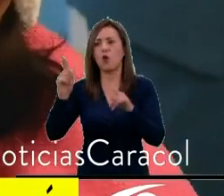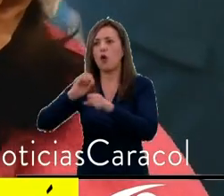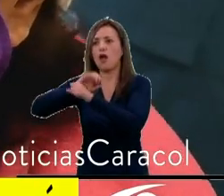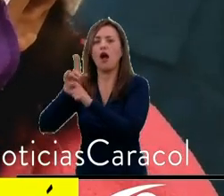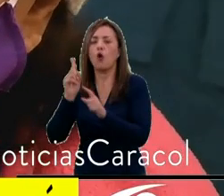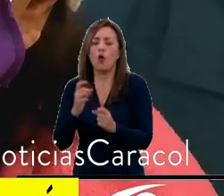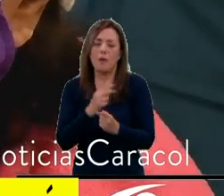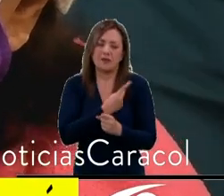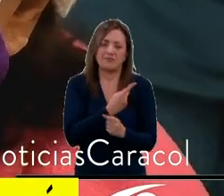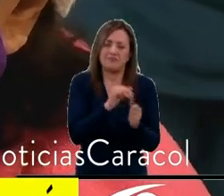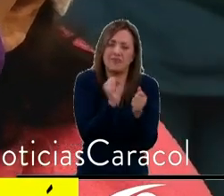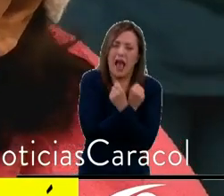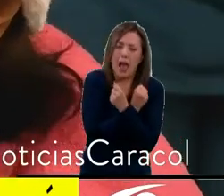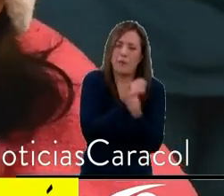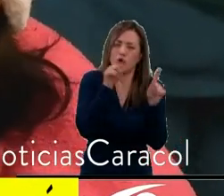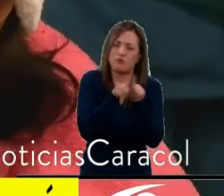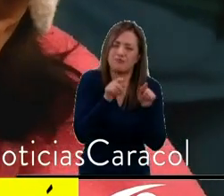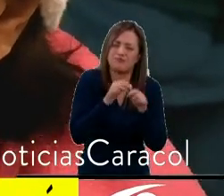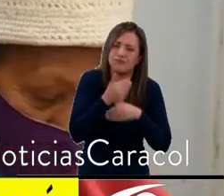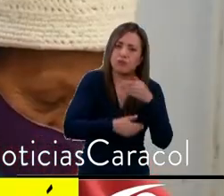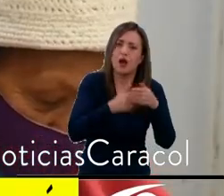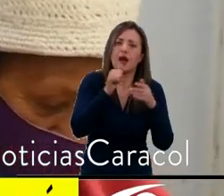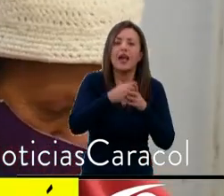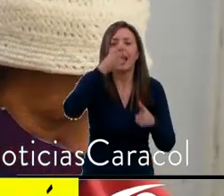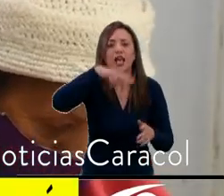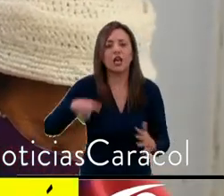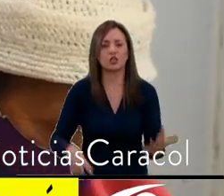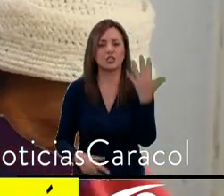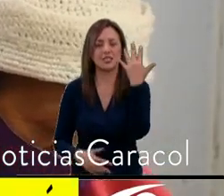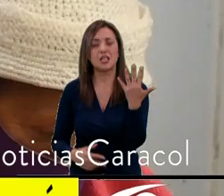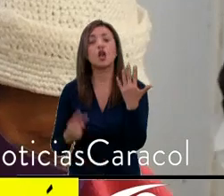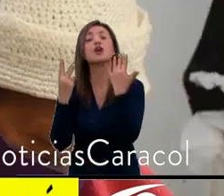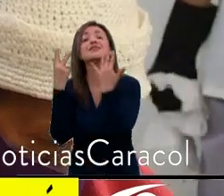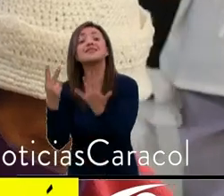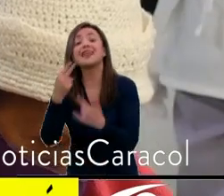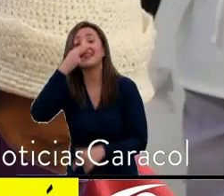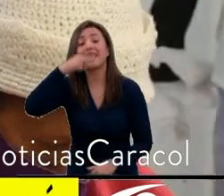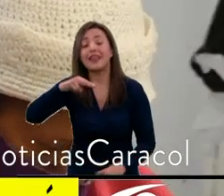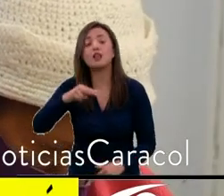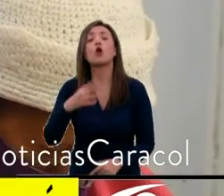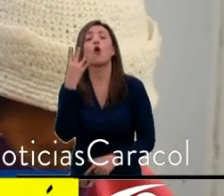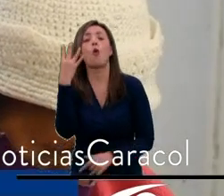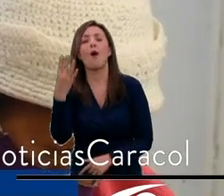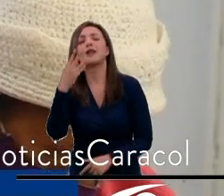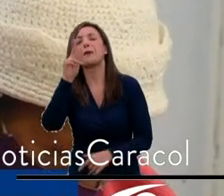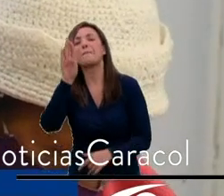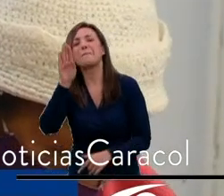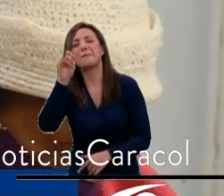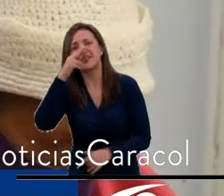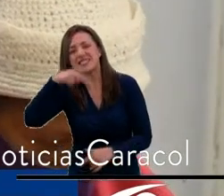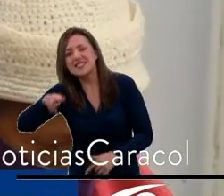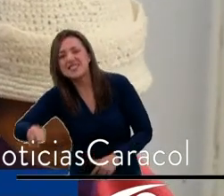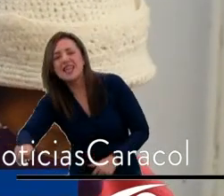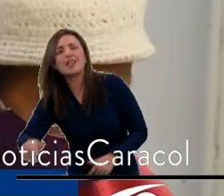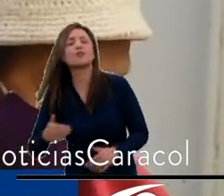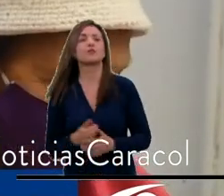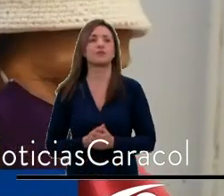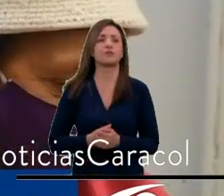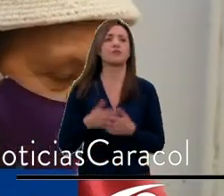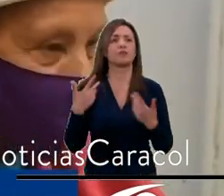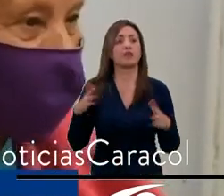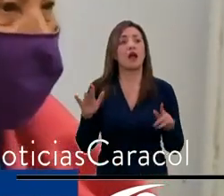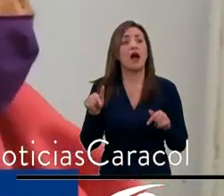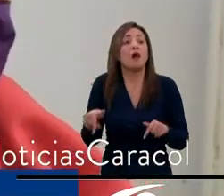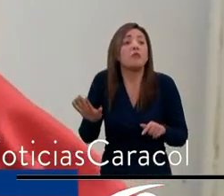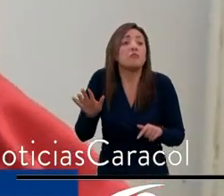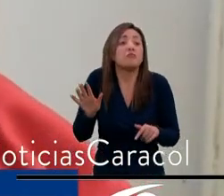amor y pudieron cosechar una hermosa familia compuesta por 5 hijos, 7 nietos y 4 bisnietos. Por ahí tenemos por ahí problemitas, pero